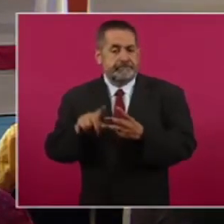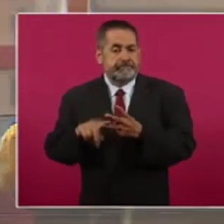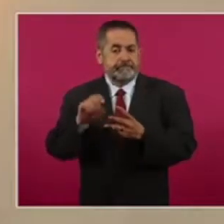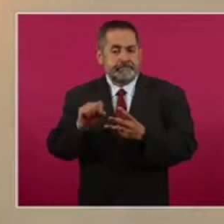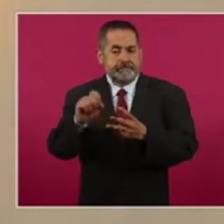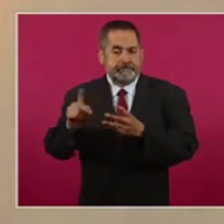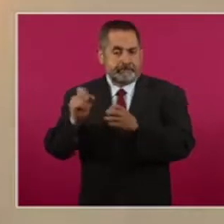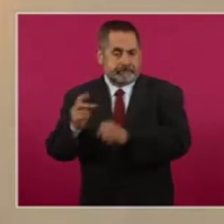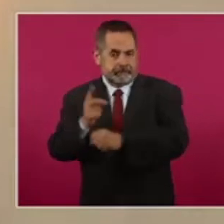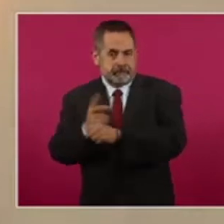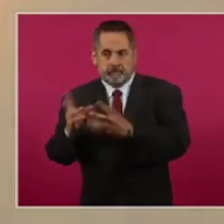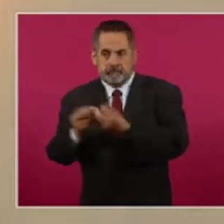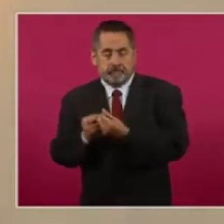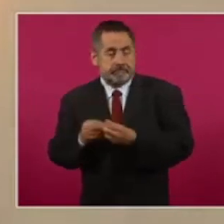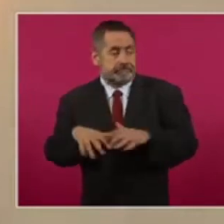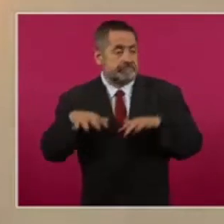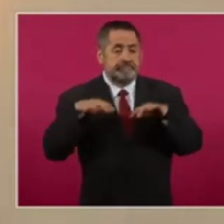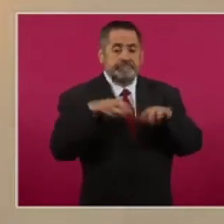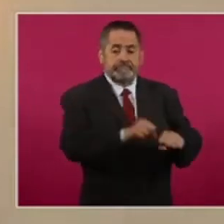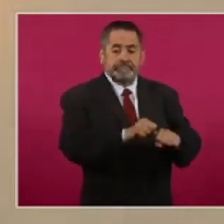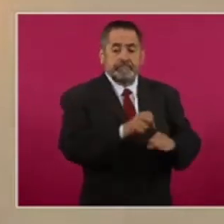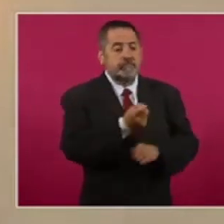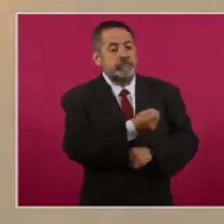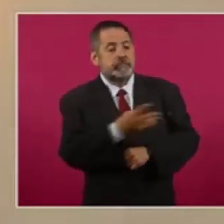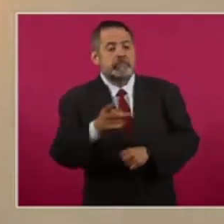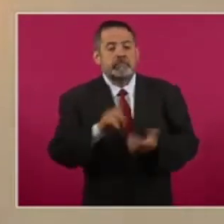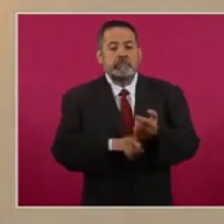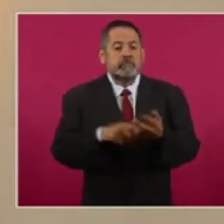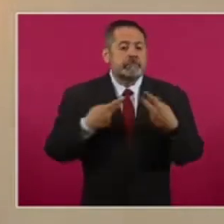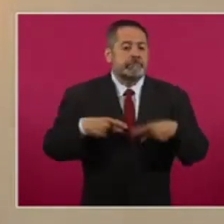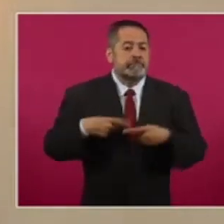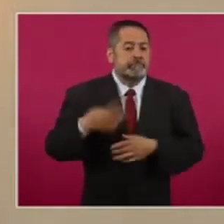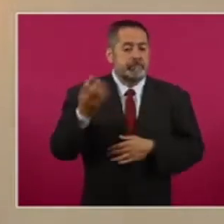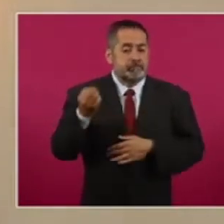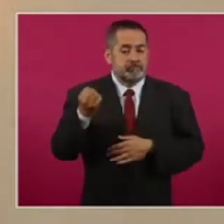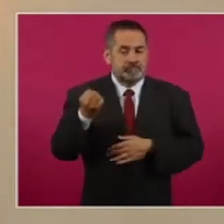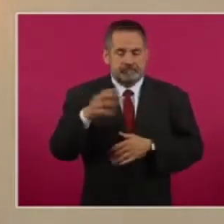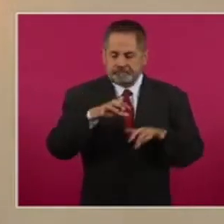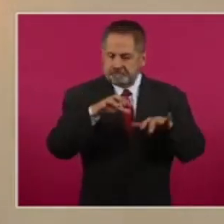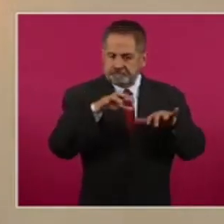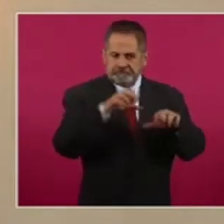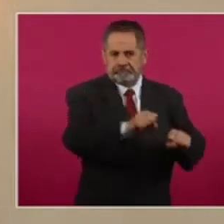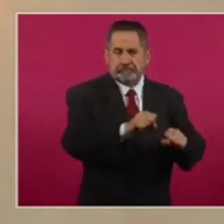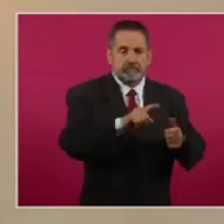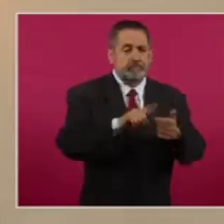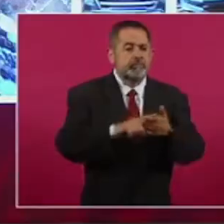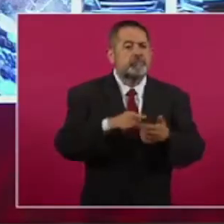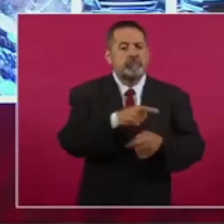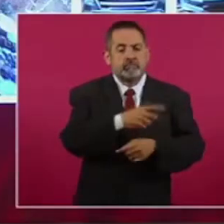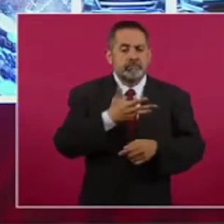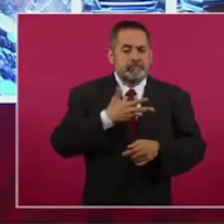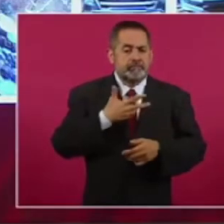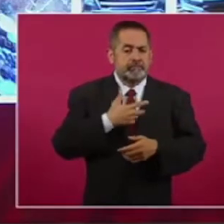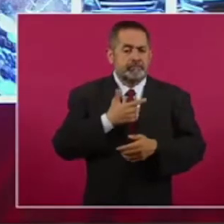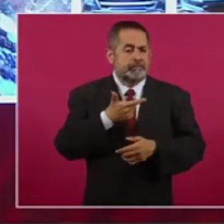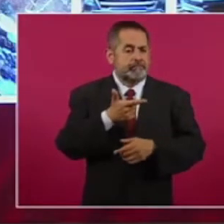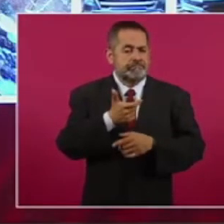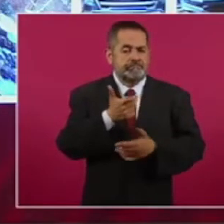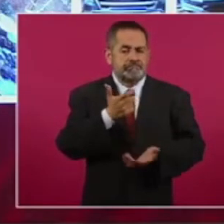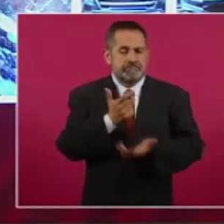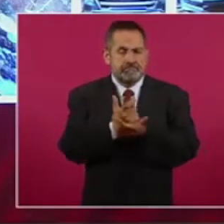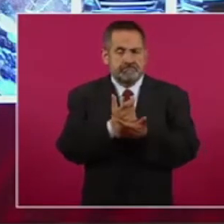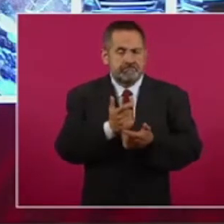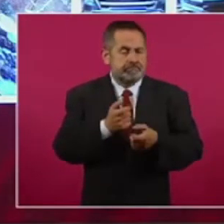Estado. Detuvieron a 9 sujetos con armas, cargadores,